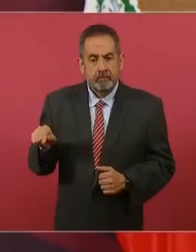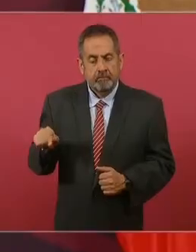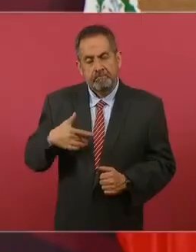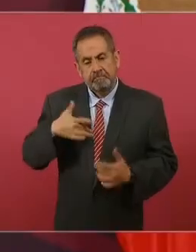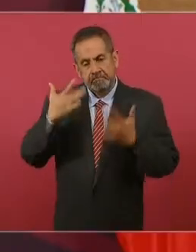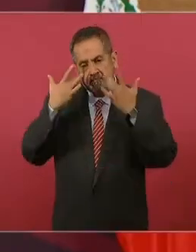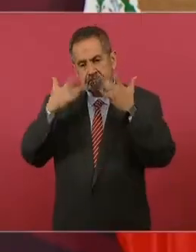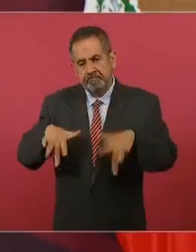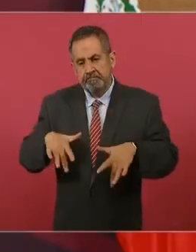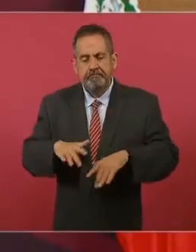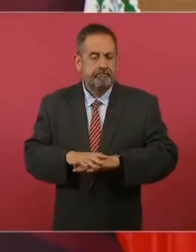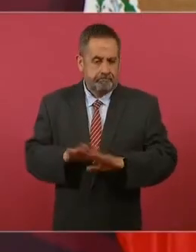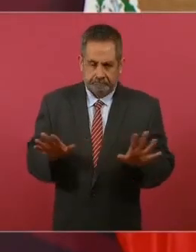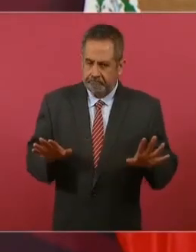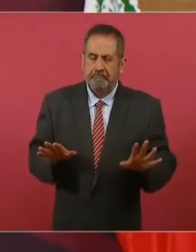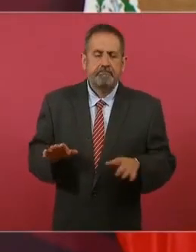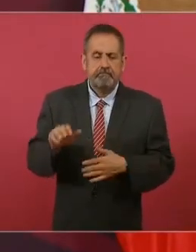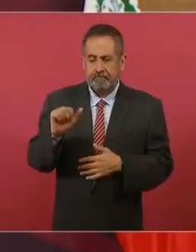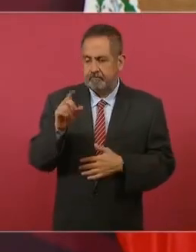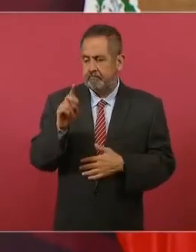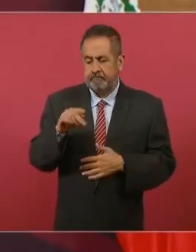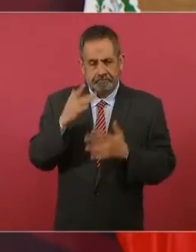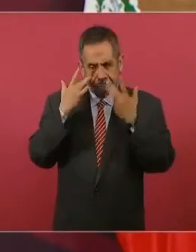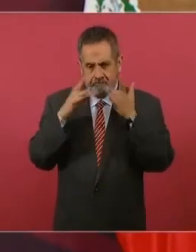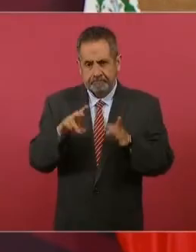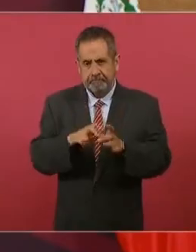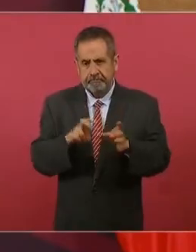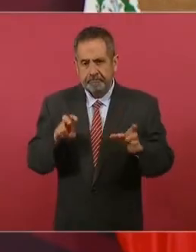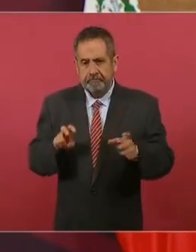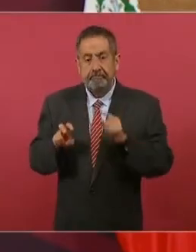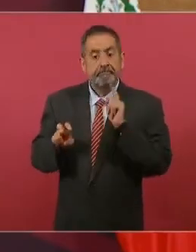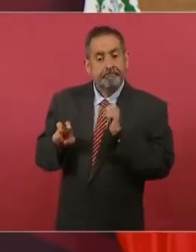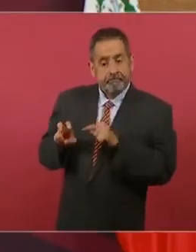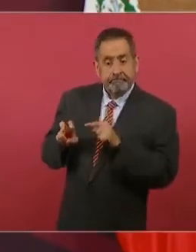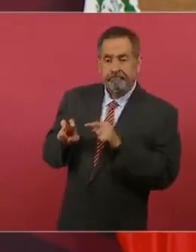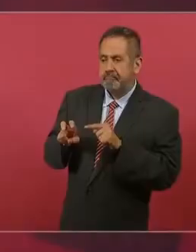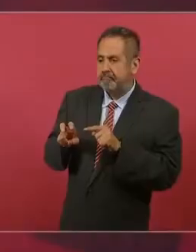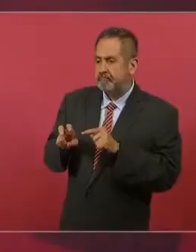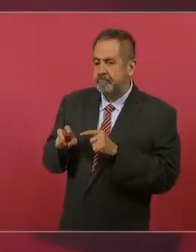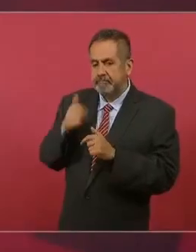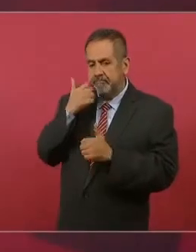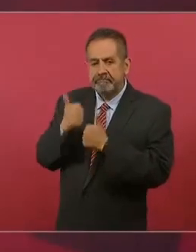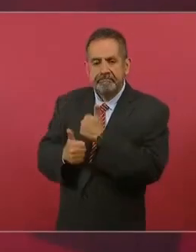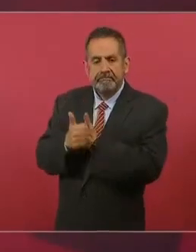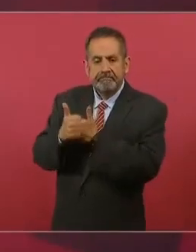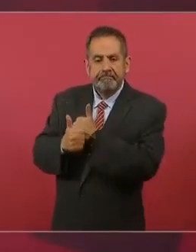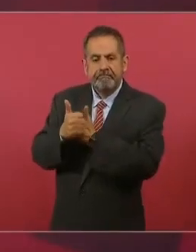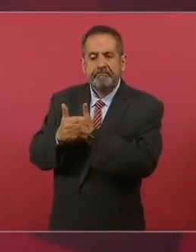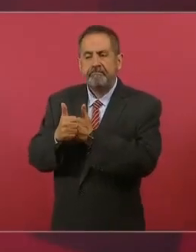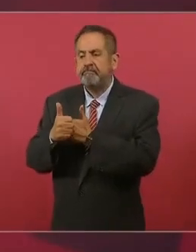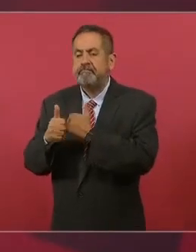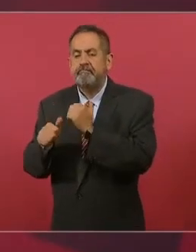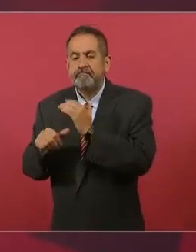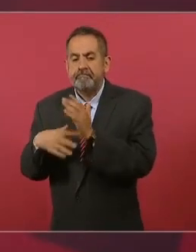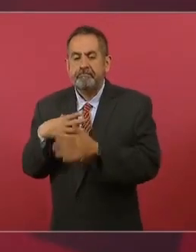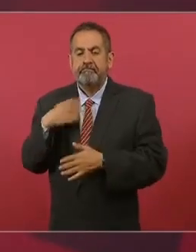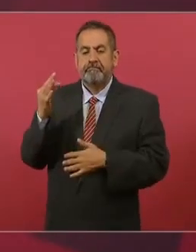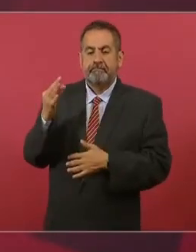renunció, porque va a buscar ser el